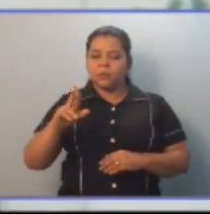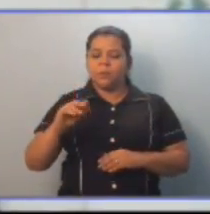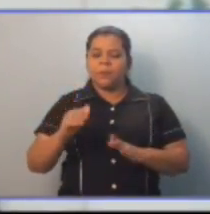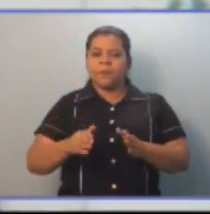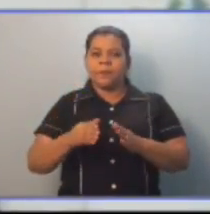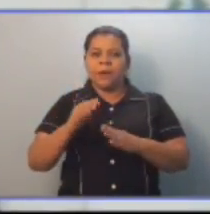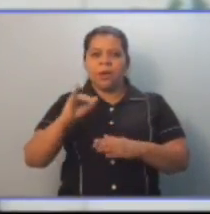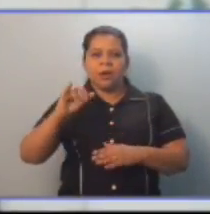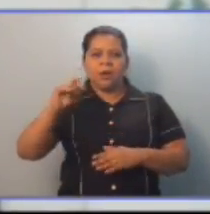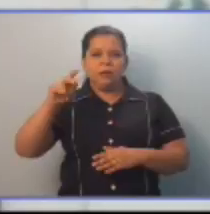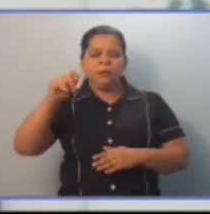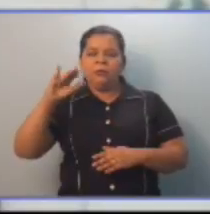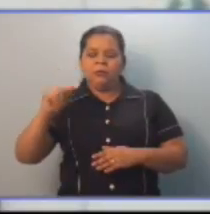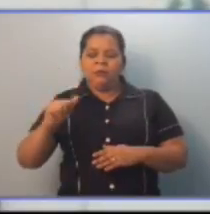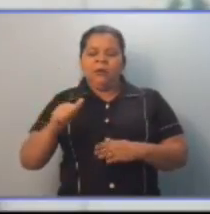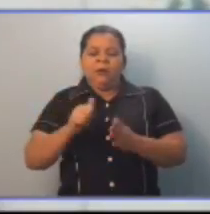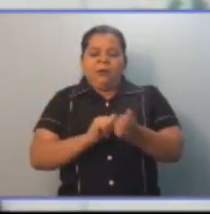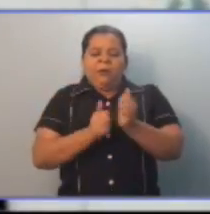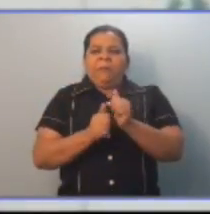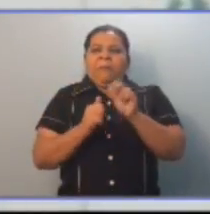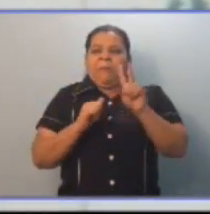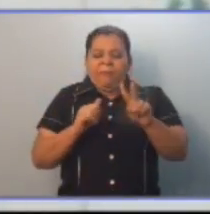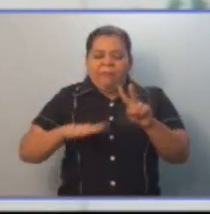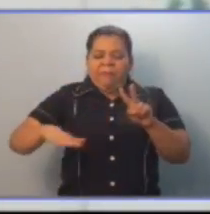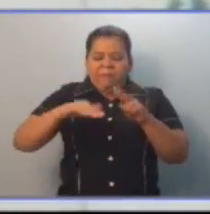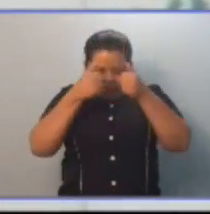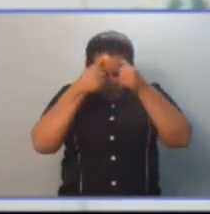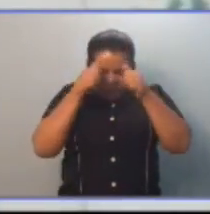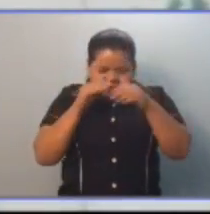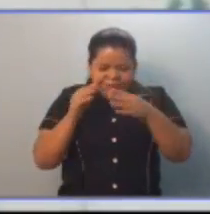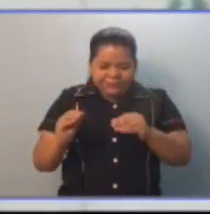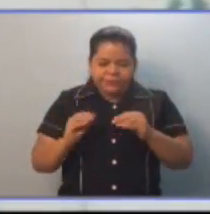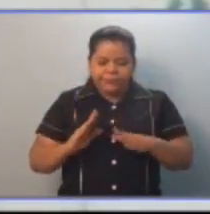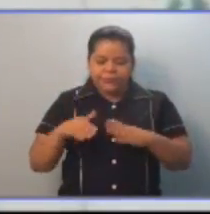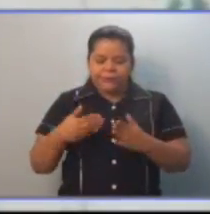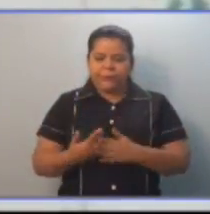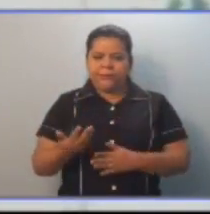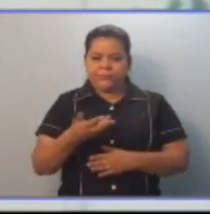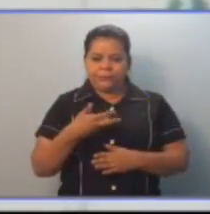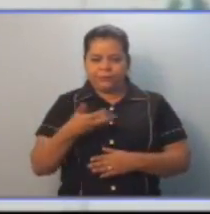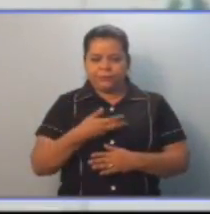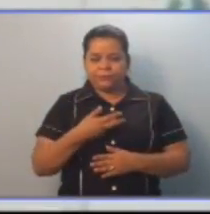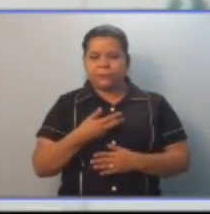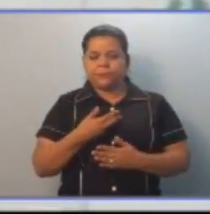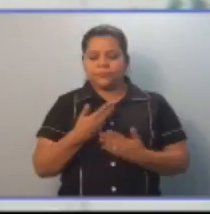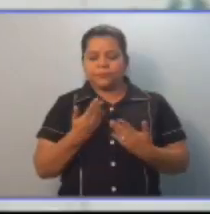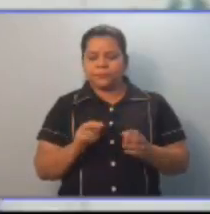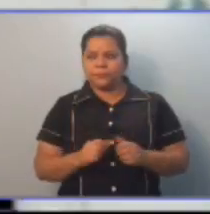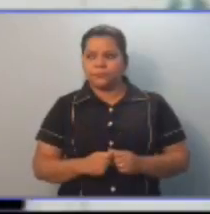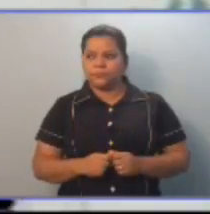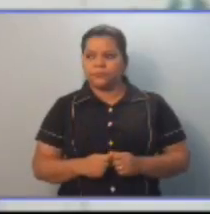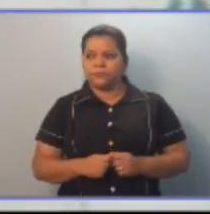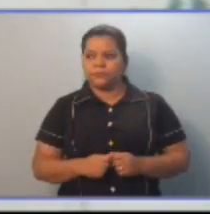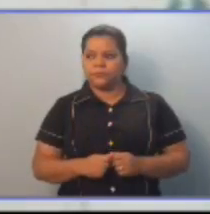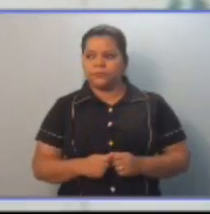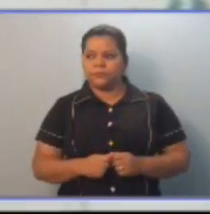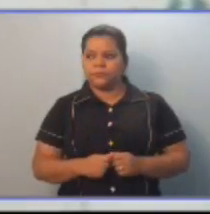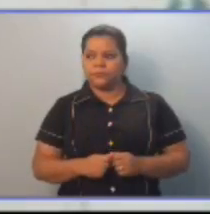me desarrollo. Entonces yo creo que esos 2 ámbitos le dan esa importancia a mi